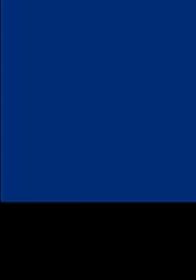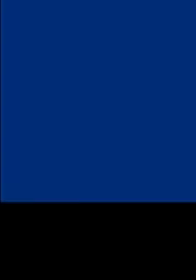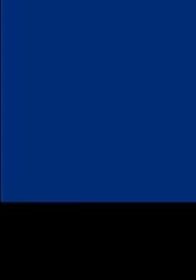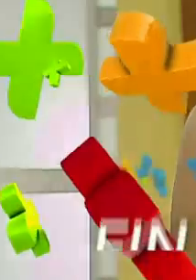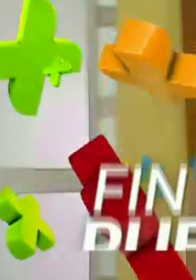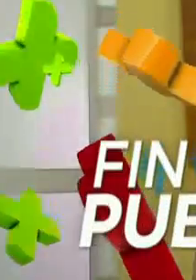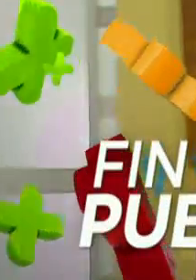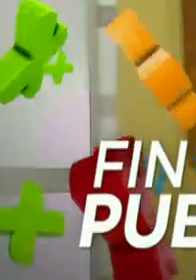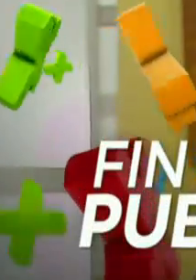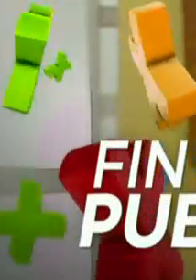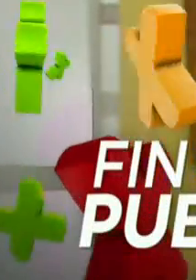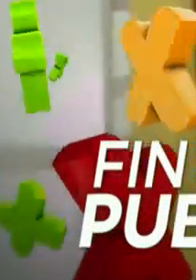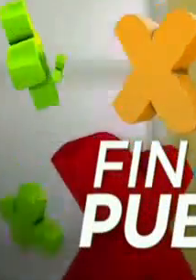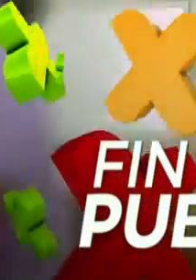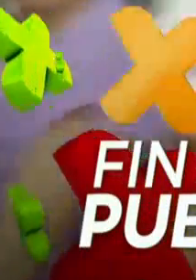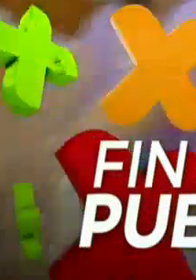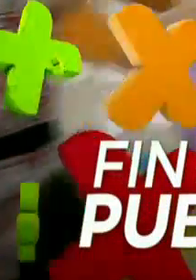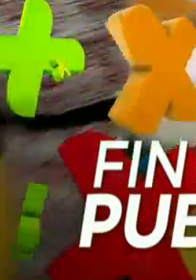Nivea.